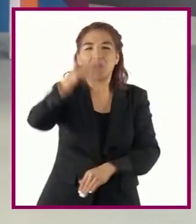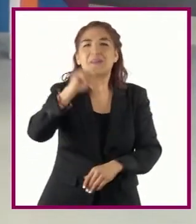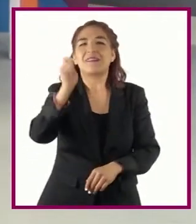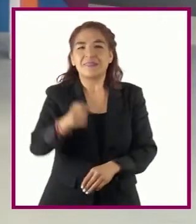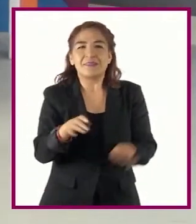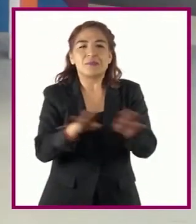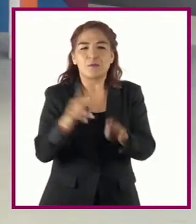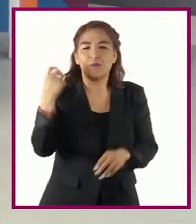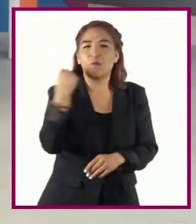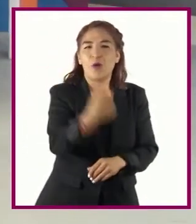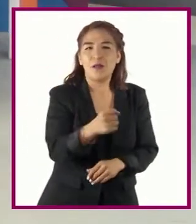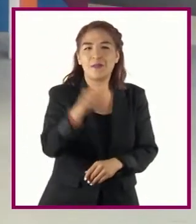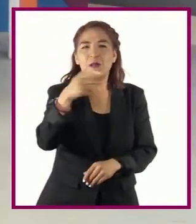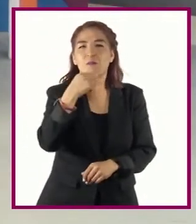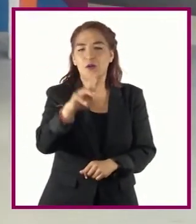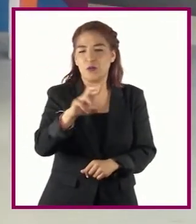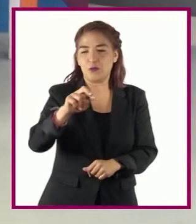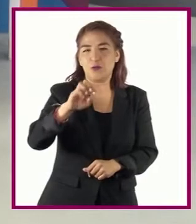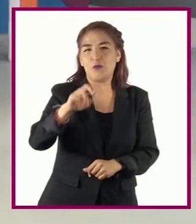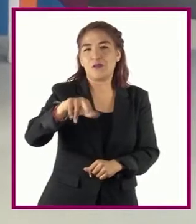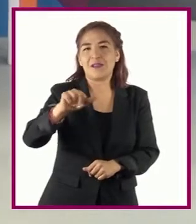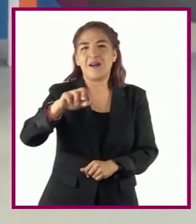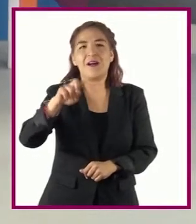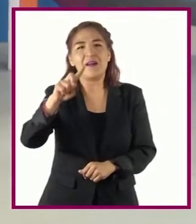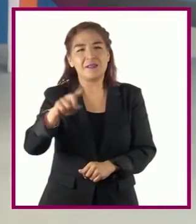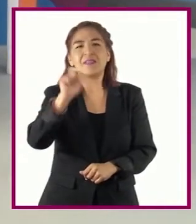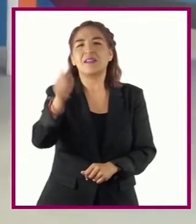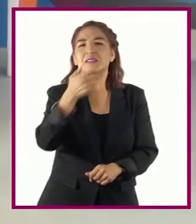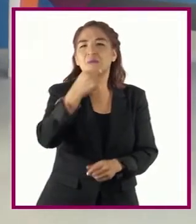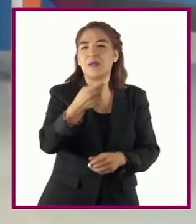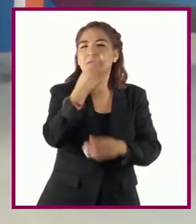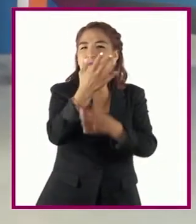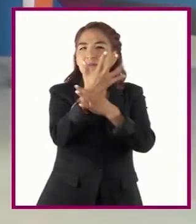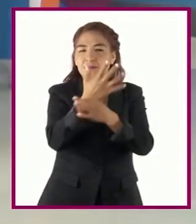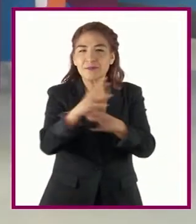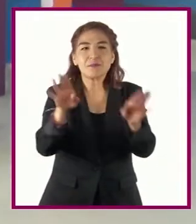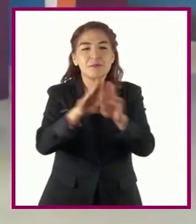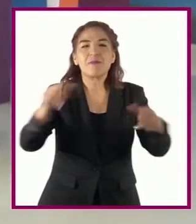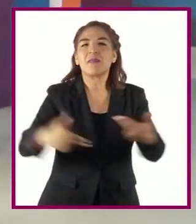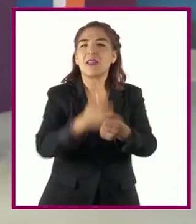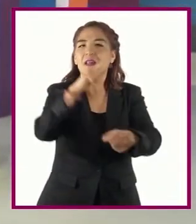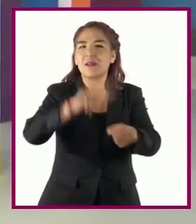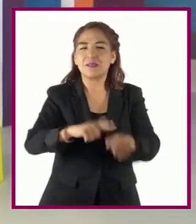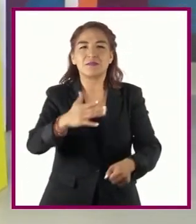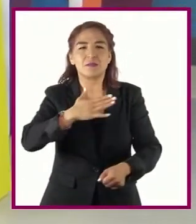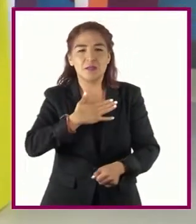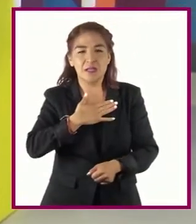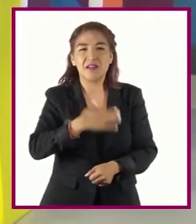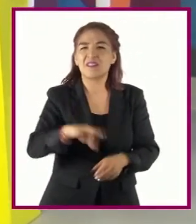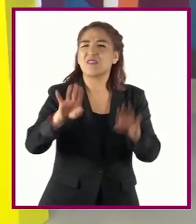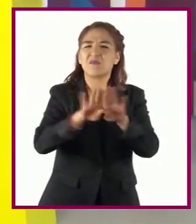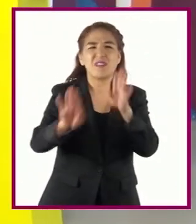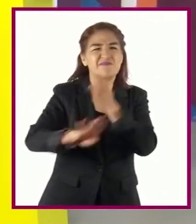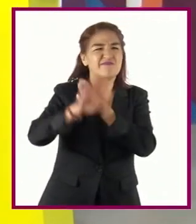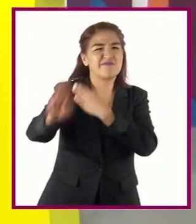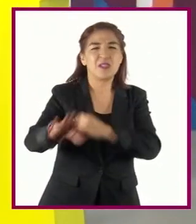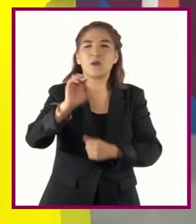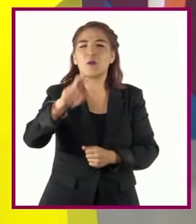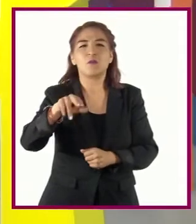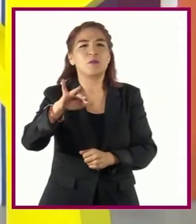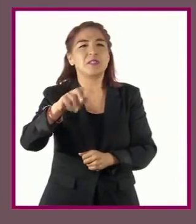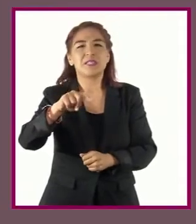coalición encabezada por Ronald Reagan, quien sustentó su discurso en el nacionalismo, el anticomunismo y el